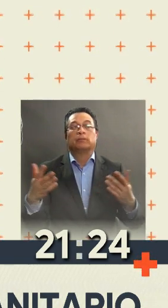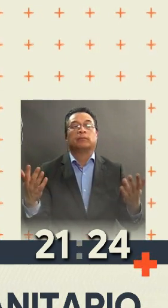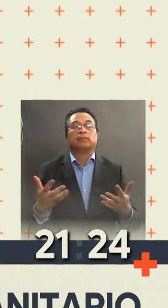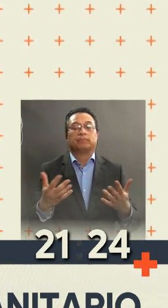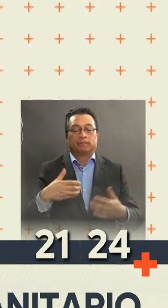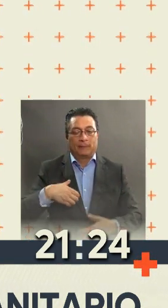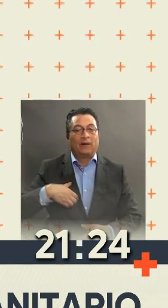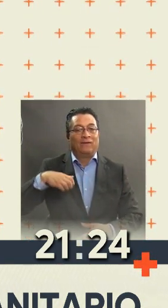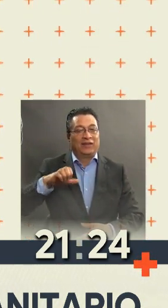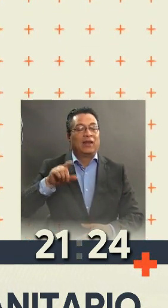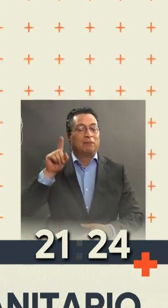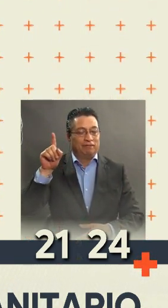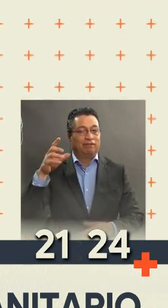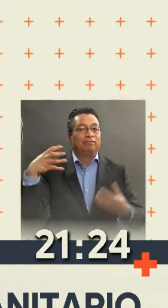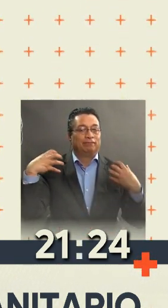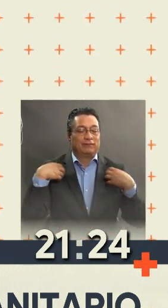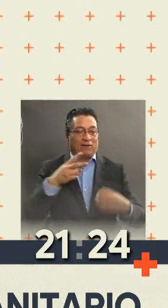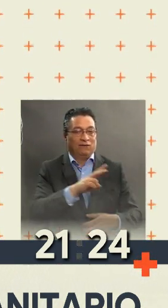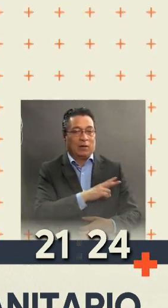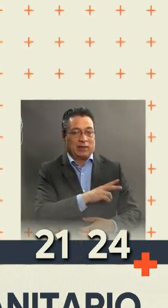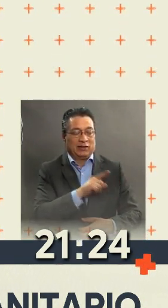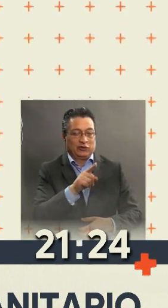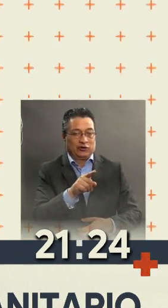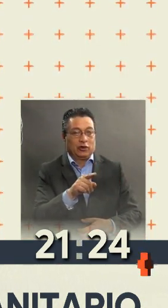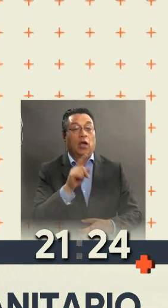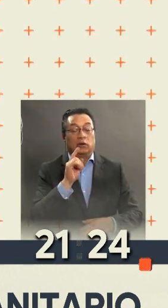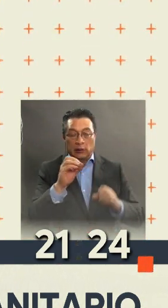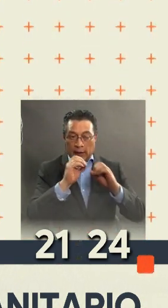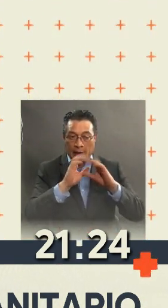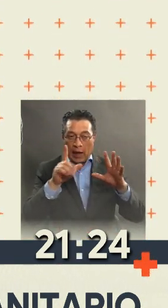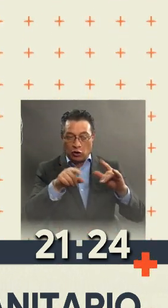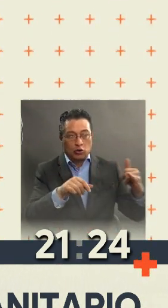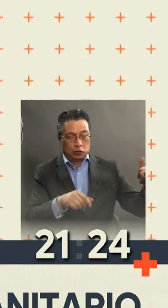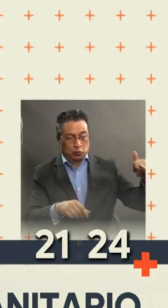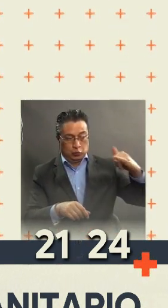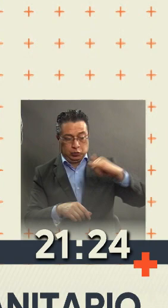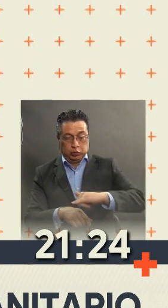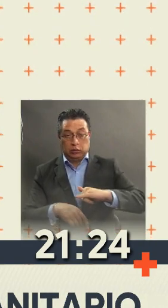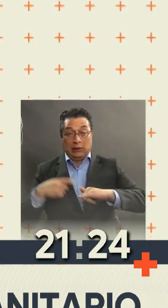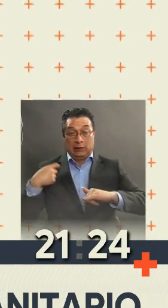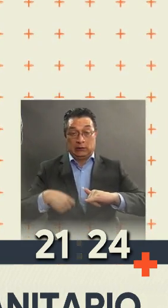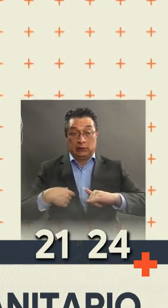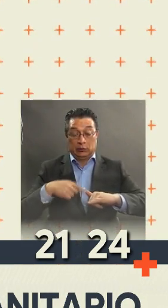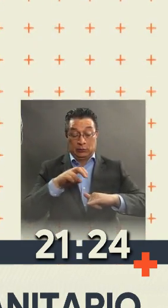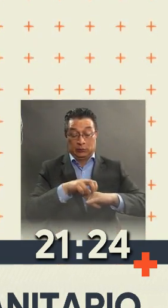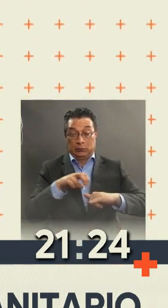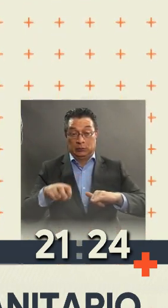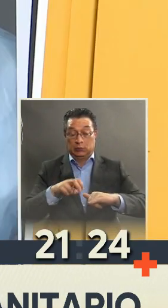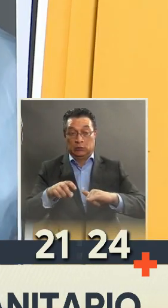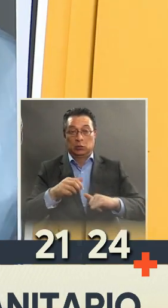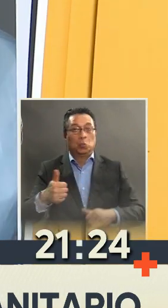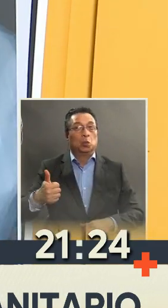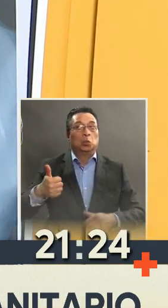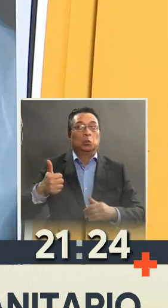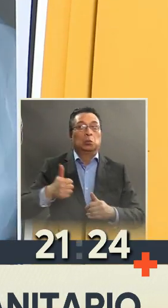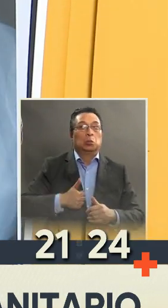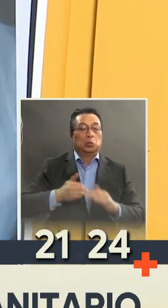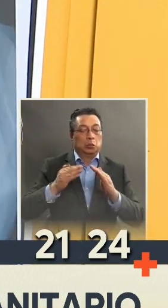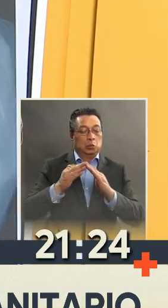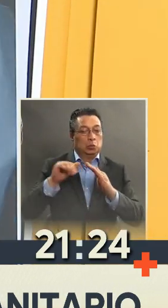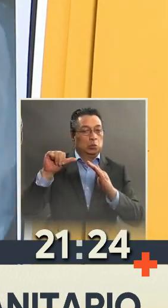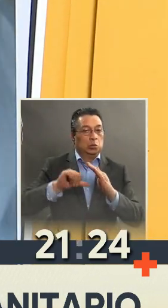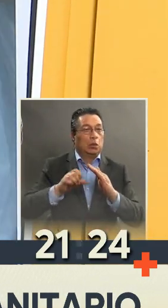de Valparaíso y que busca esclarecer si la pareja que llegó en el vuelo desde Estados Unidos incumplió el protocolo establecido para